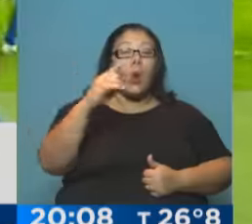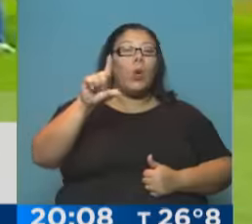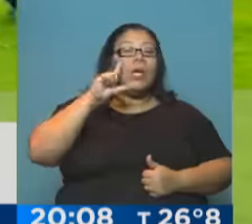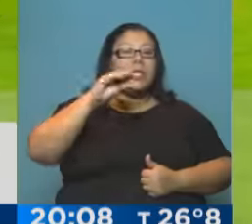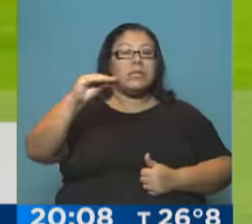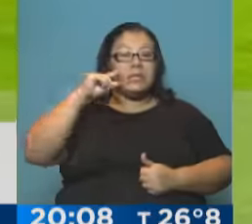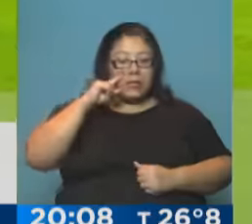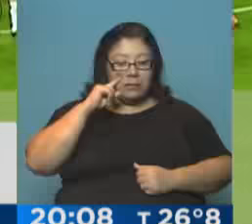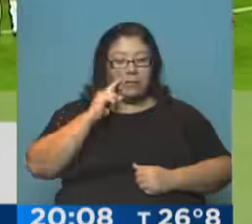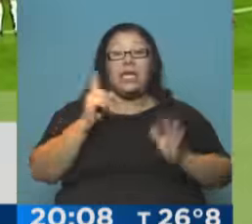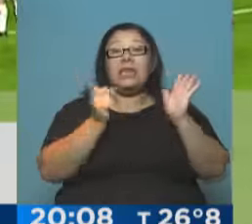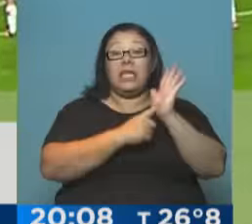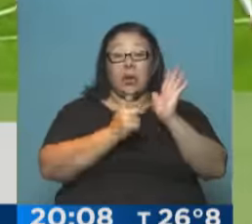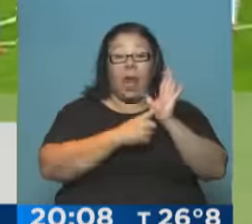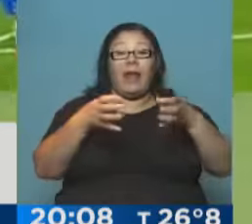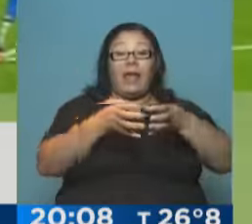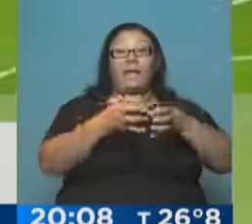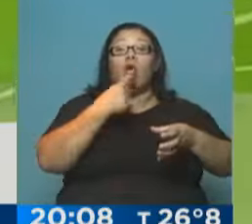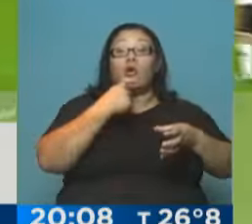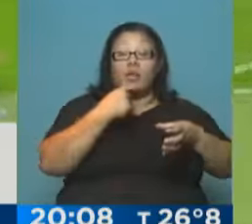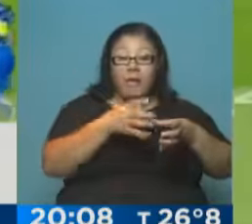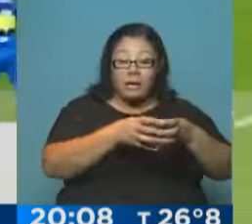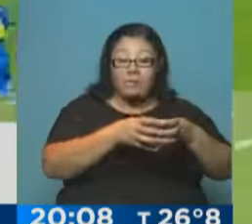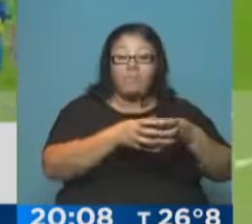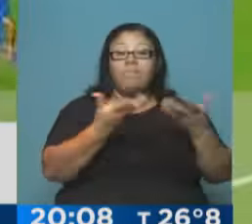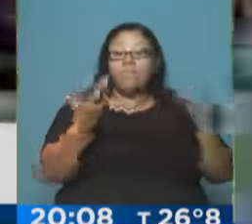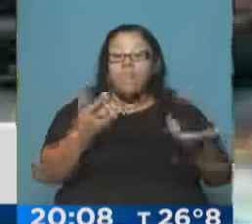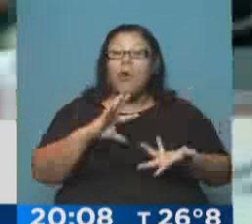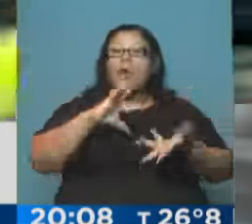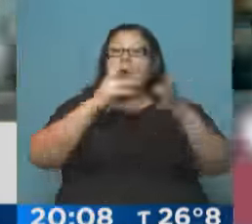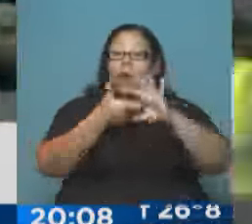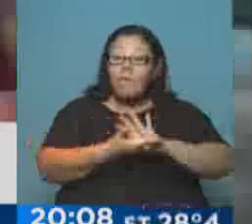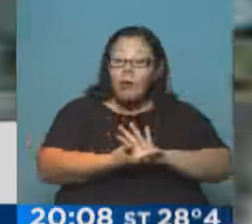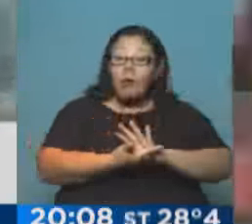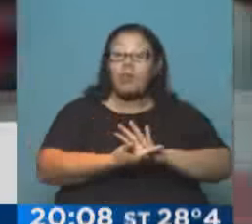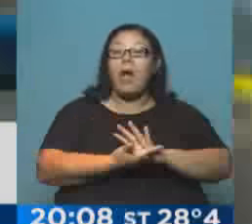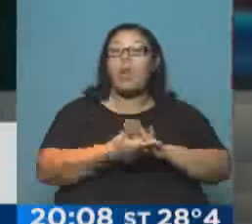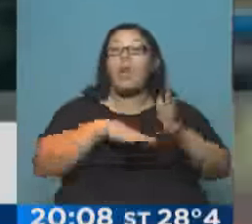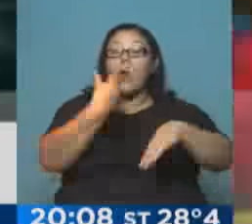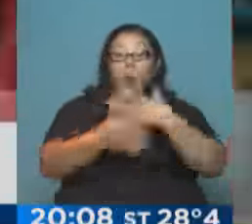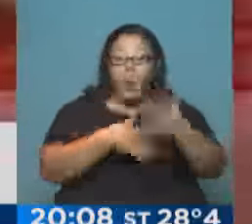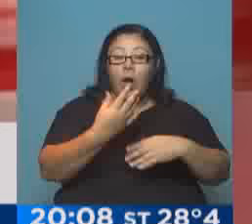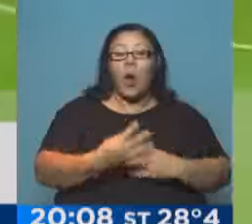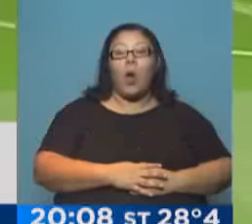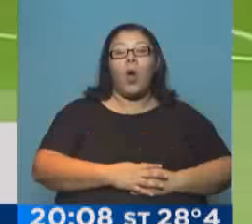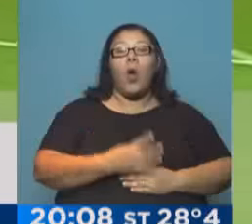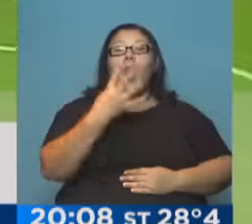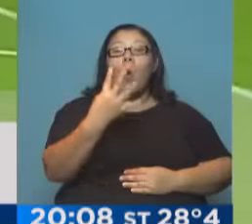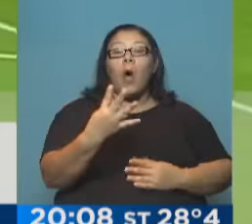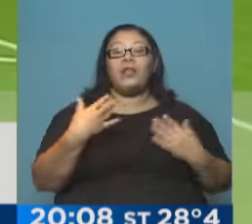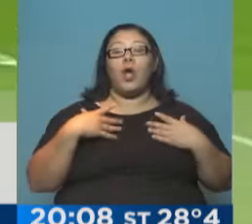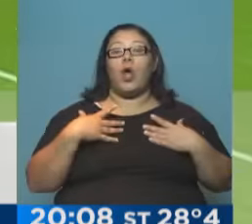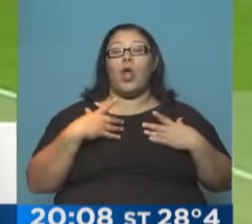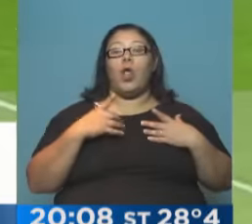este partido, donde River va a tener un esquema que ya viene utilizando bastante Gallardo, que tendrá 4 defensores, 2 hombres en el doble